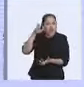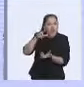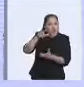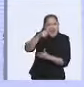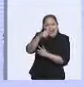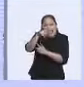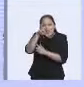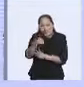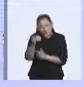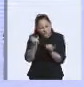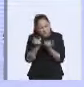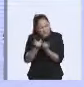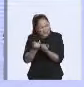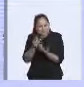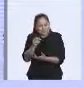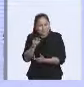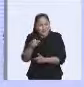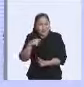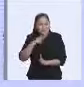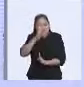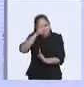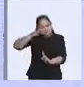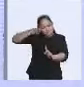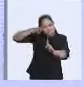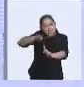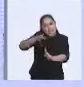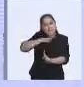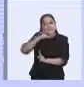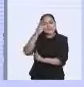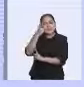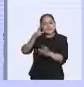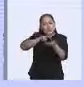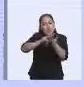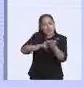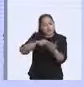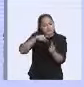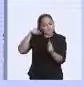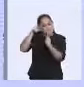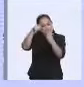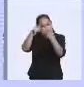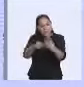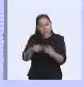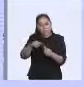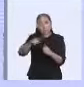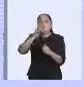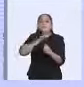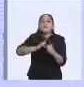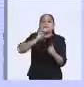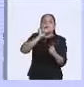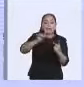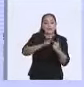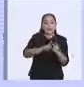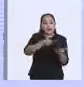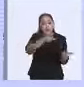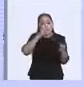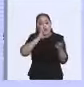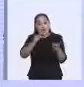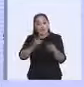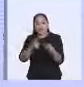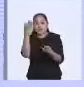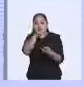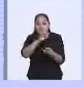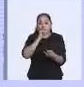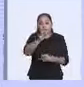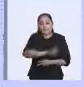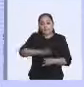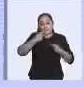línea recta. Tengo tres principios que me guían: no mentir, no robar no traicionar al